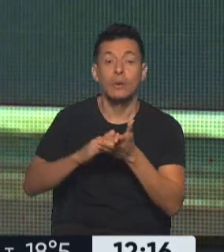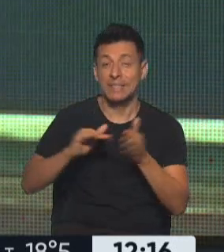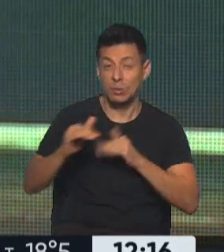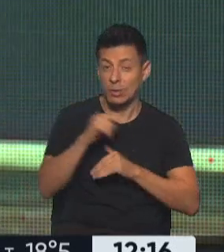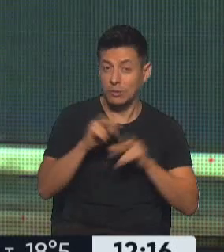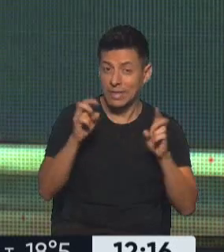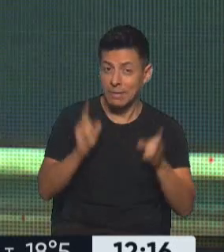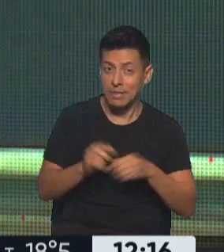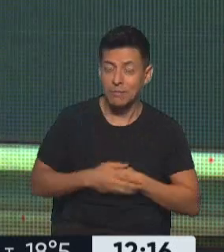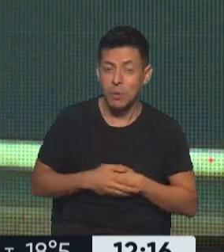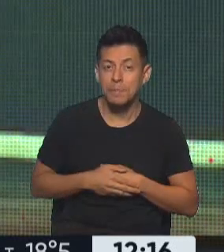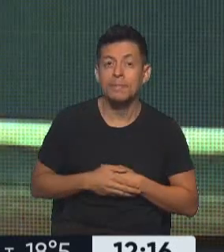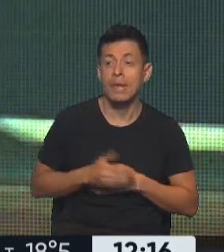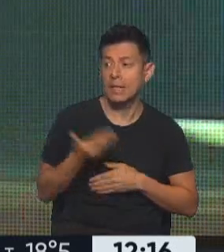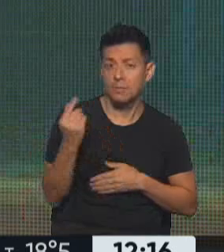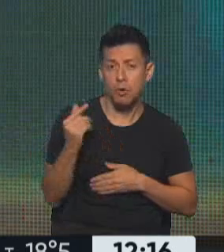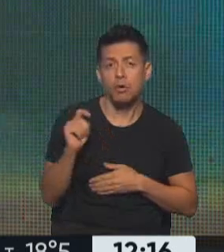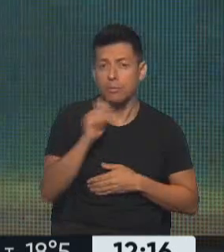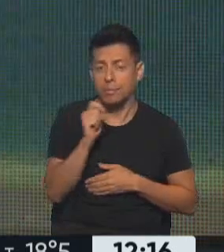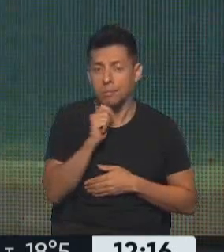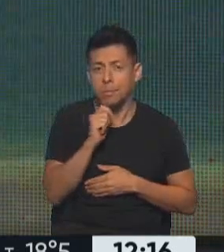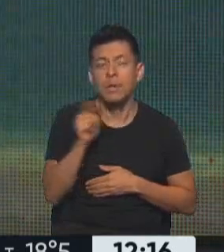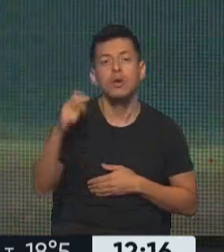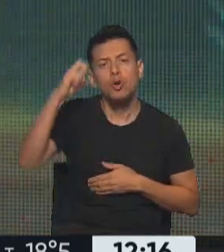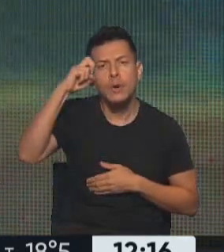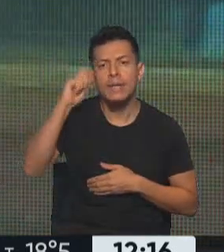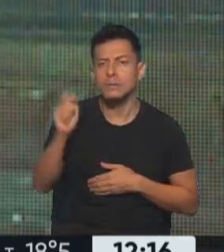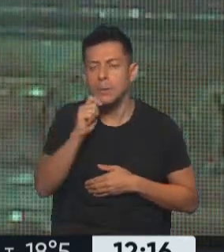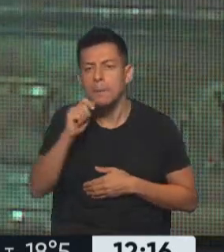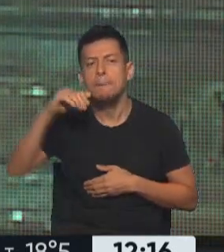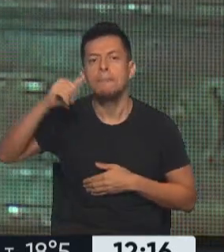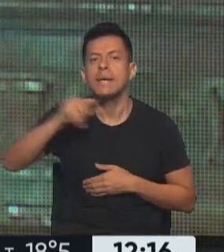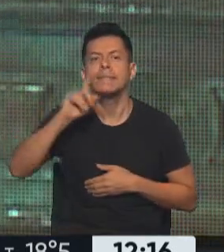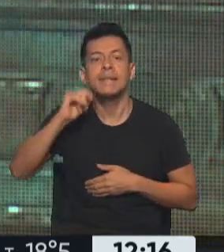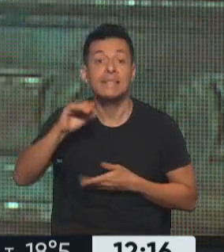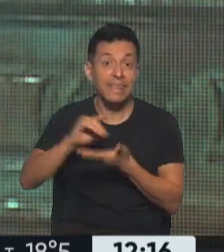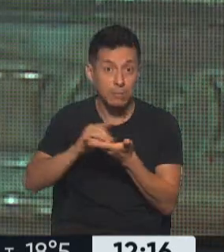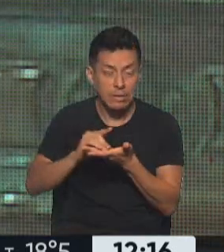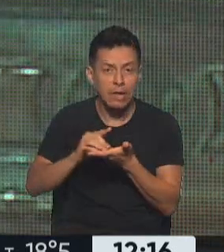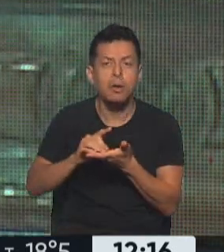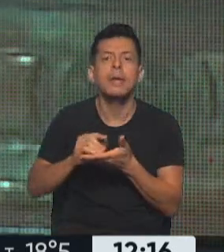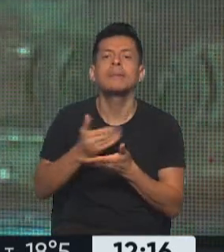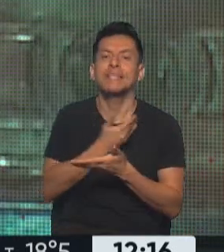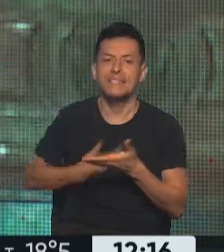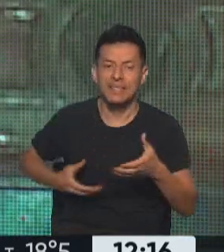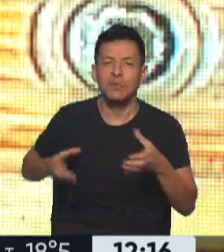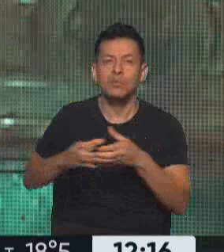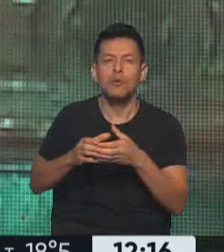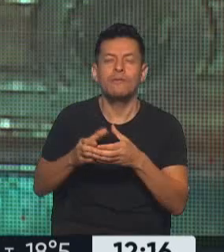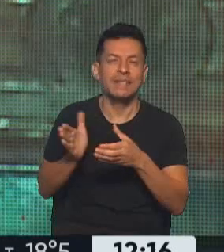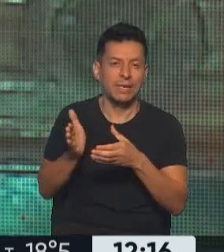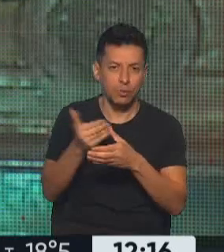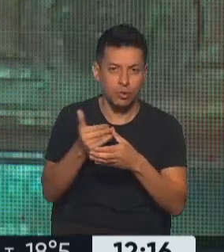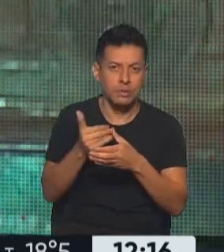Magistratura. Testimonio realizado recién por Fernando Fraquelli en el Congreso. Germán Martínez, diputado, es el presidente del bloque del Frente de Todos, y